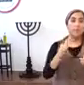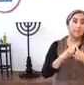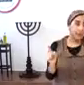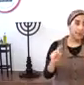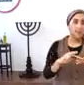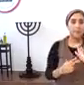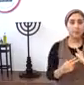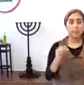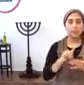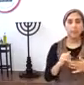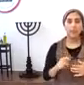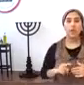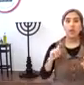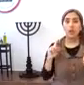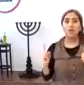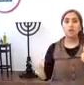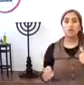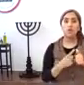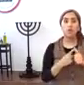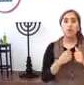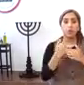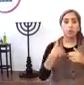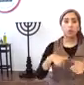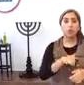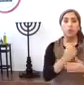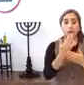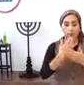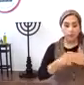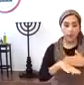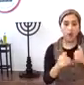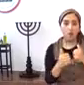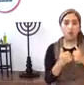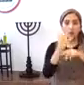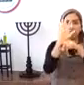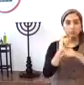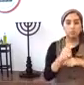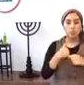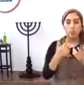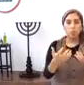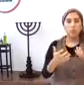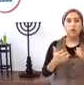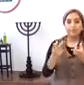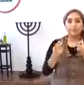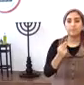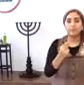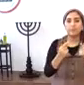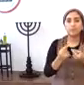La idea es que primero nacemos con la tendencia al mal.